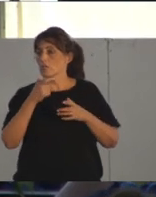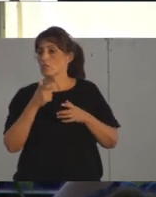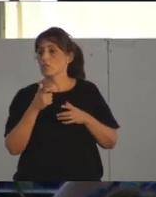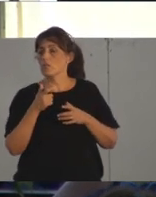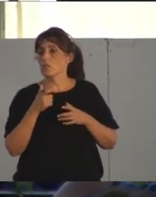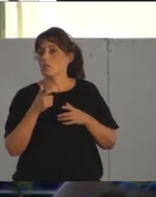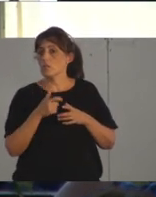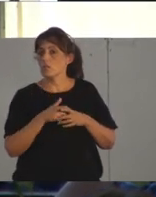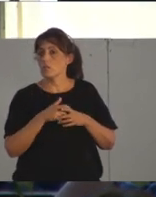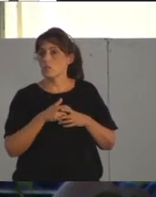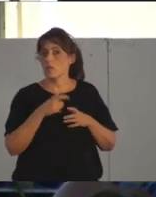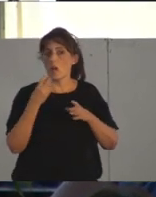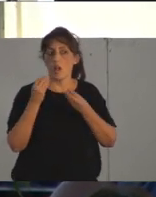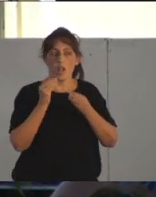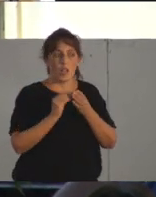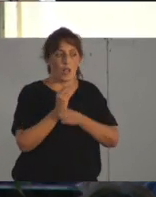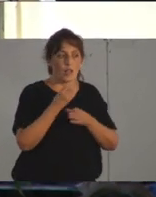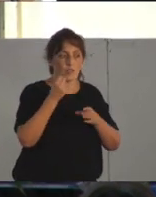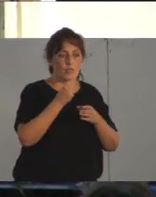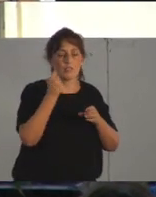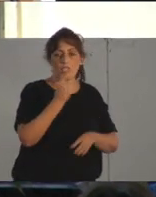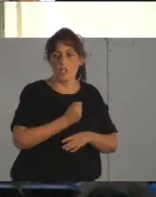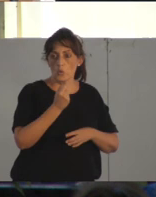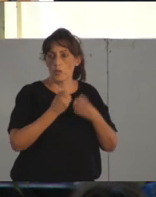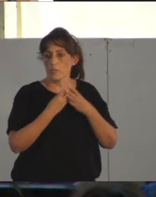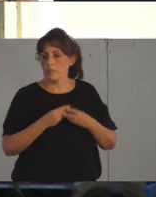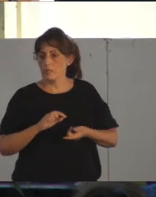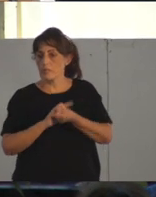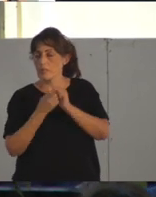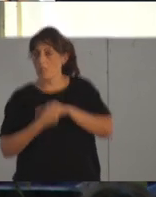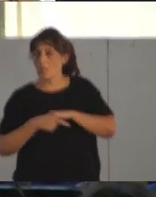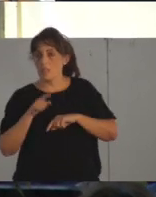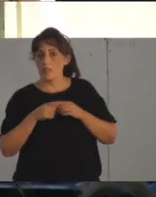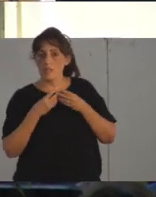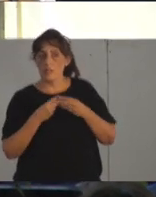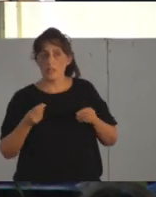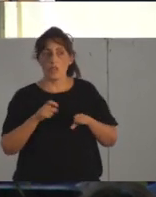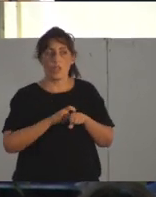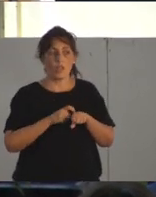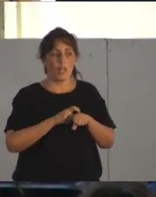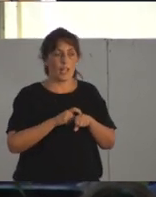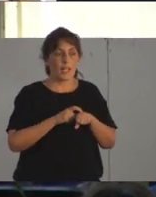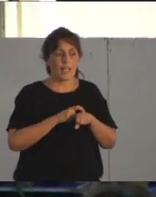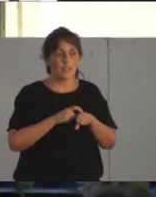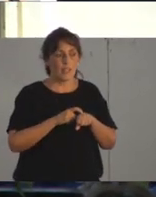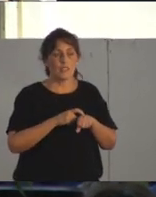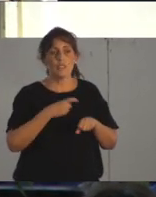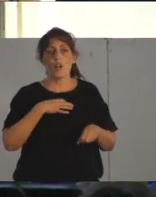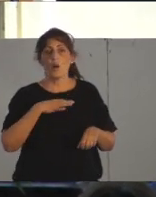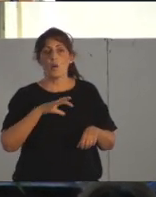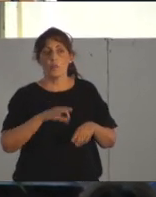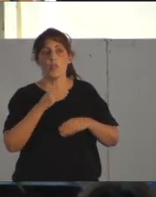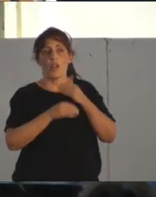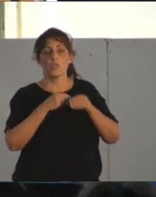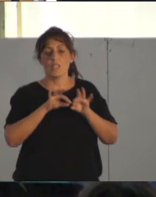procesar mucho el alimento, pero mantiene el sabor. Para luego cambiar las características, el espesor, seguimos utilizando